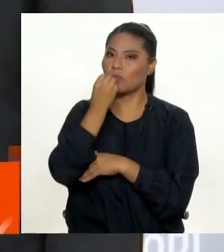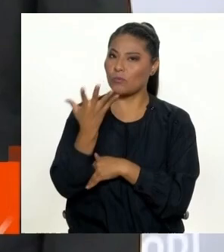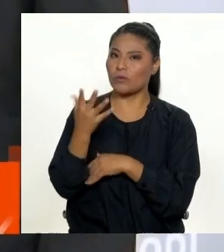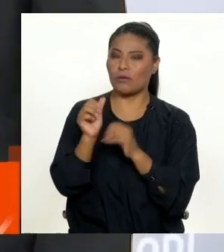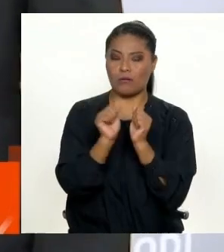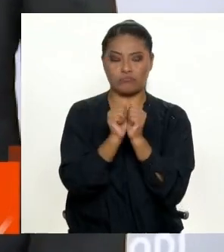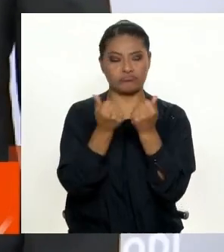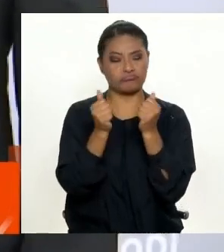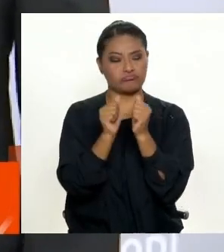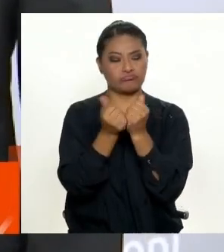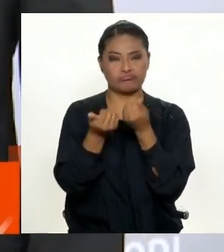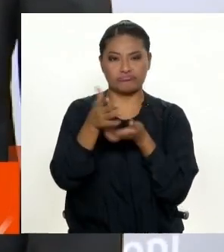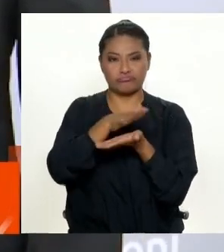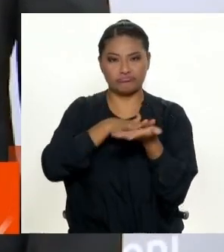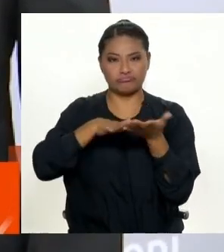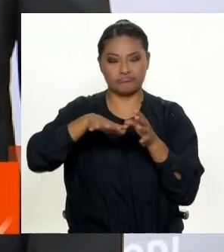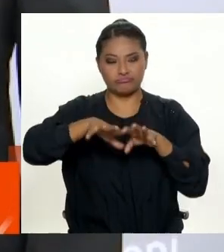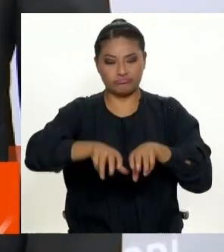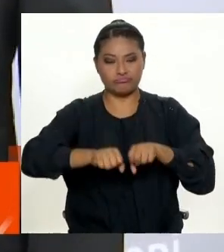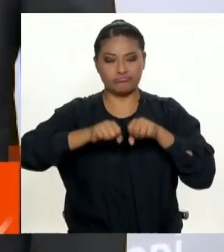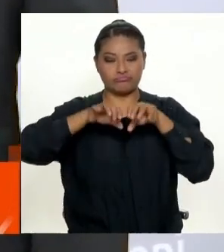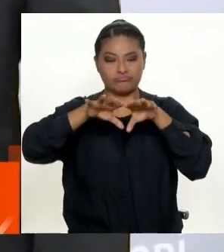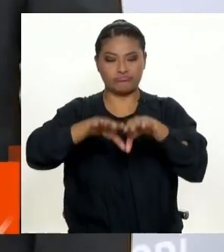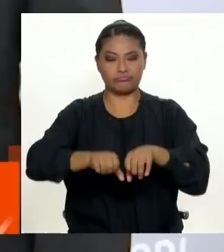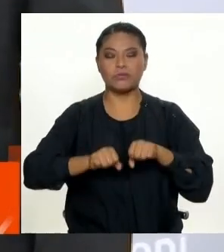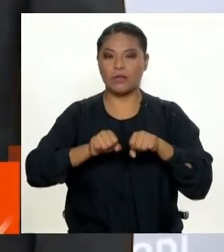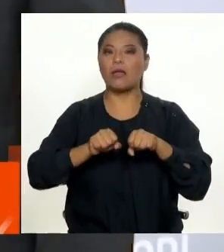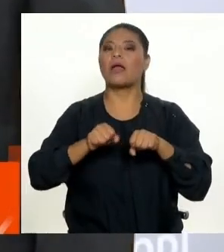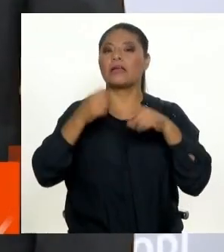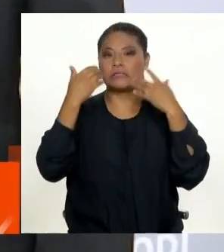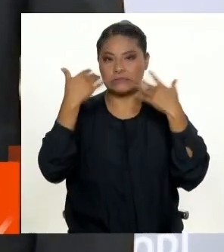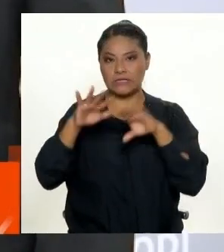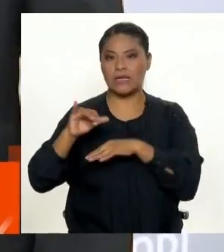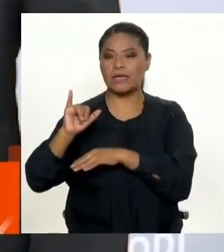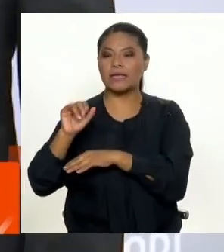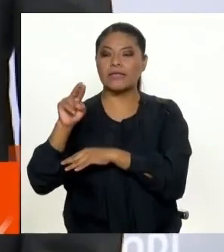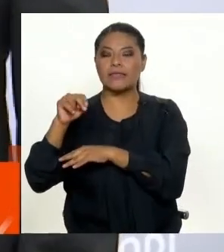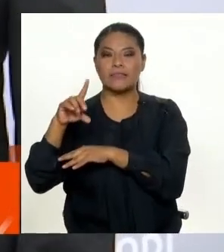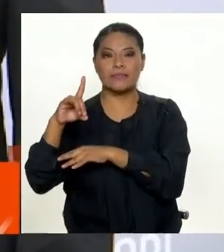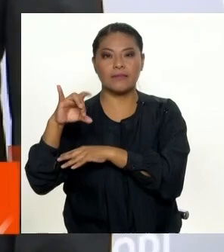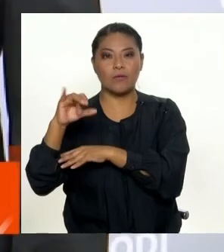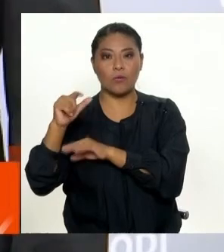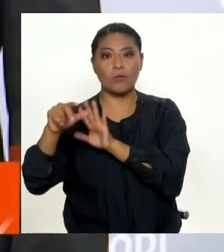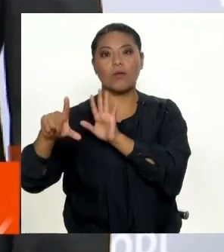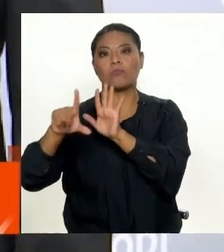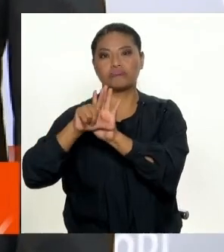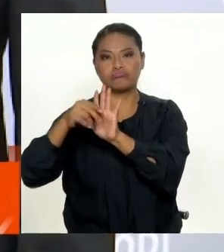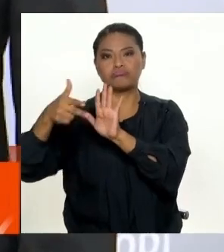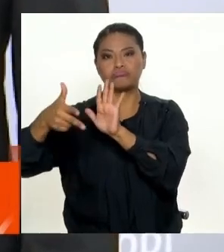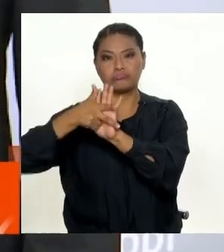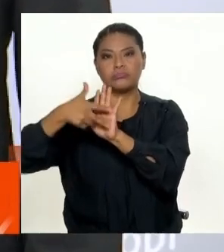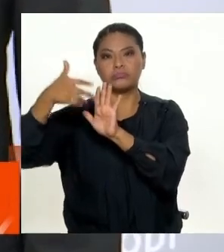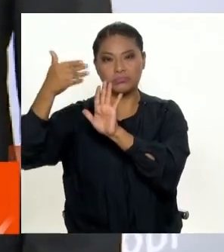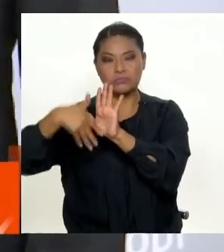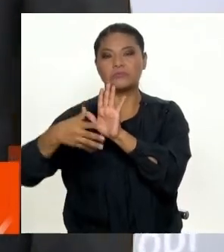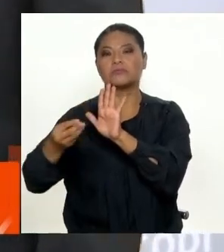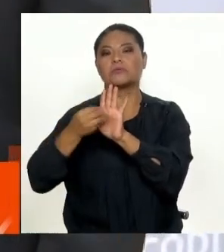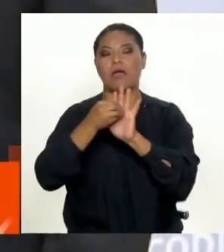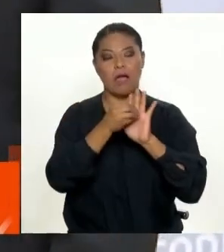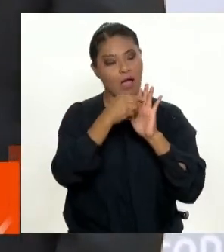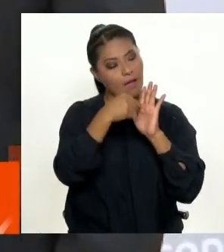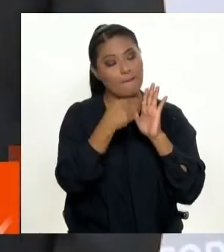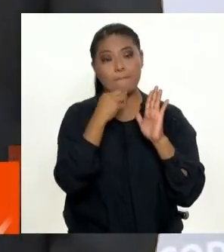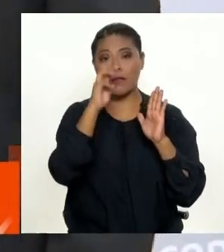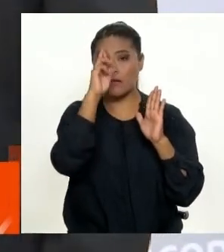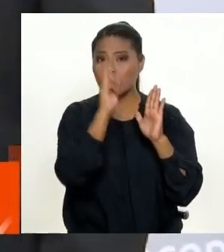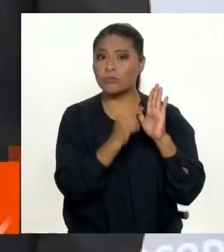de anís ya tiene una distinción y denominación especial para reconocer a los artesanos panaderos y también para hablar un poco